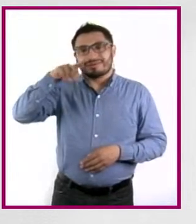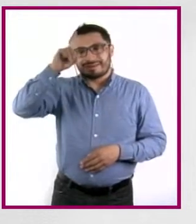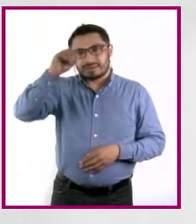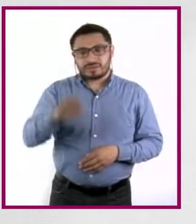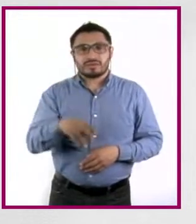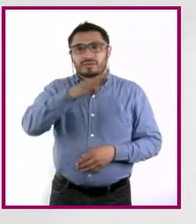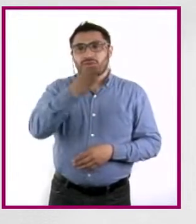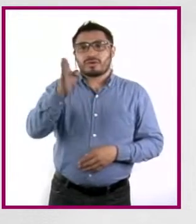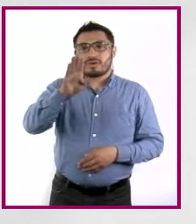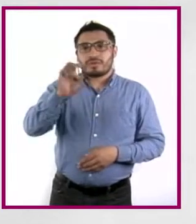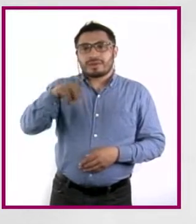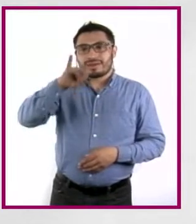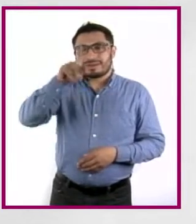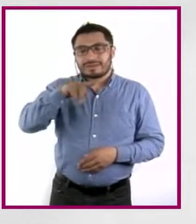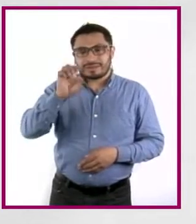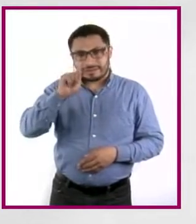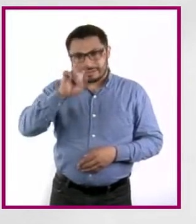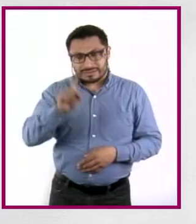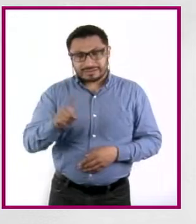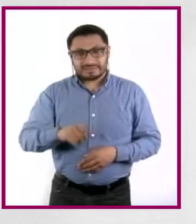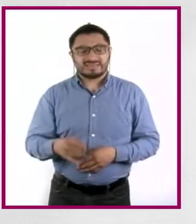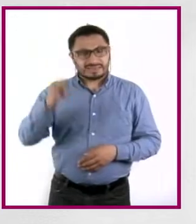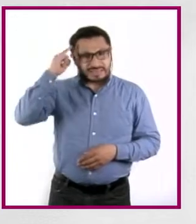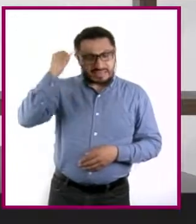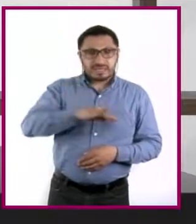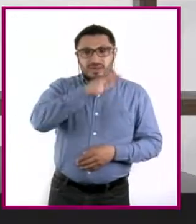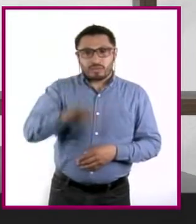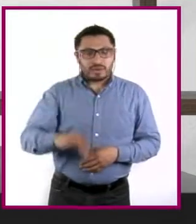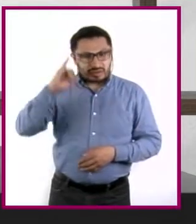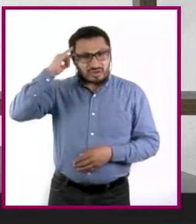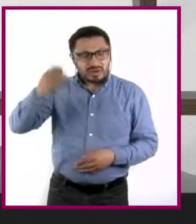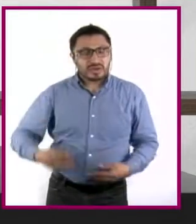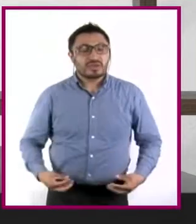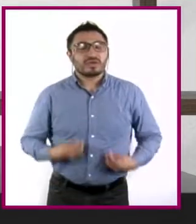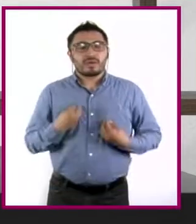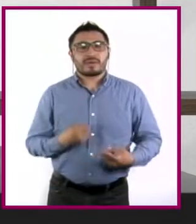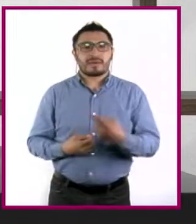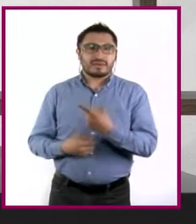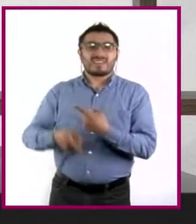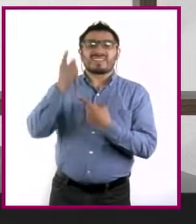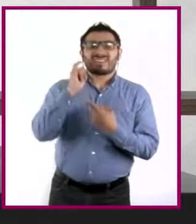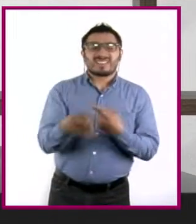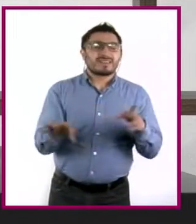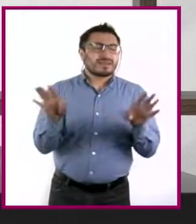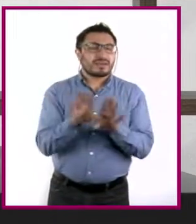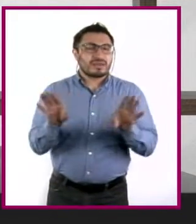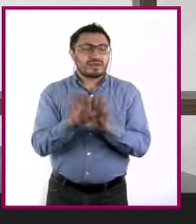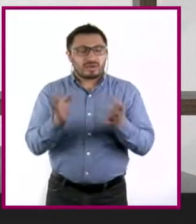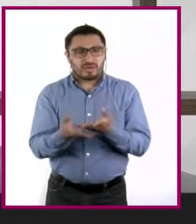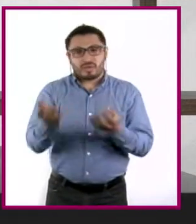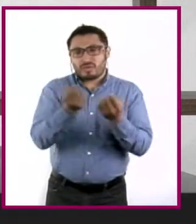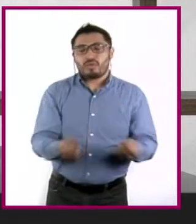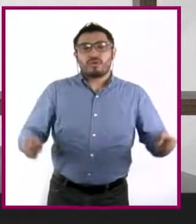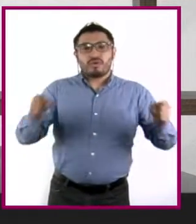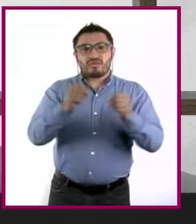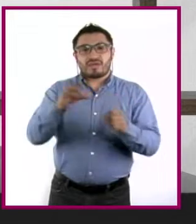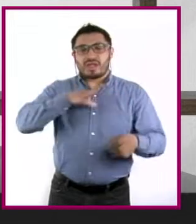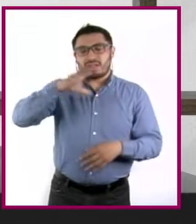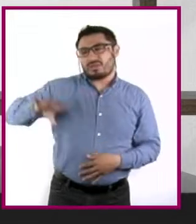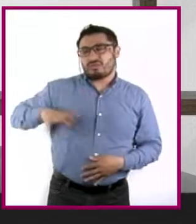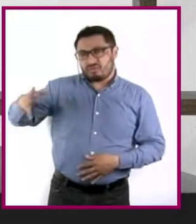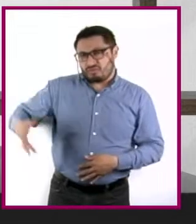años 60, el cual dice: indio muerto, indio vivo. Es decir, en términos generales, nuestra sociedad está muy